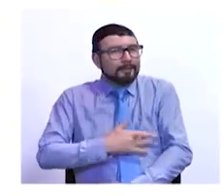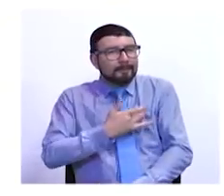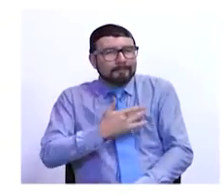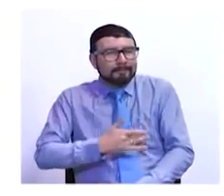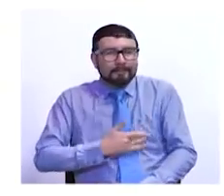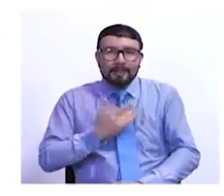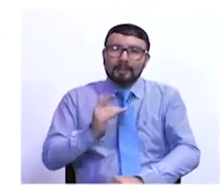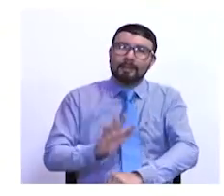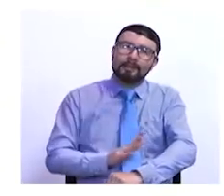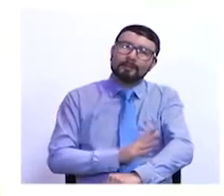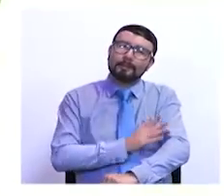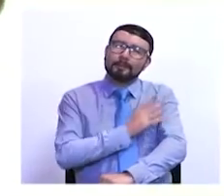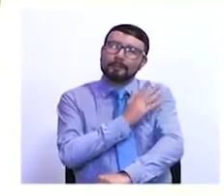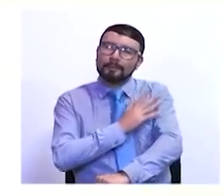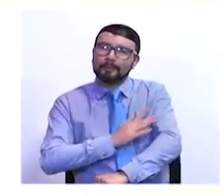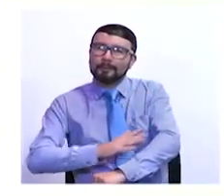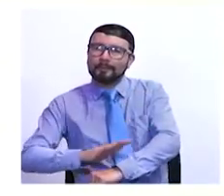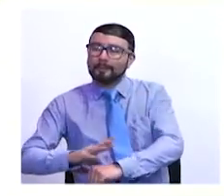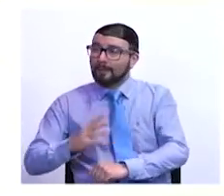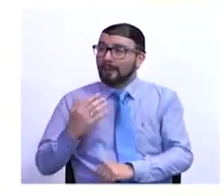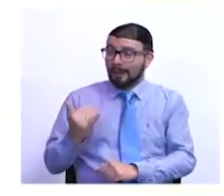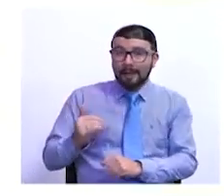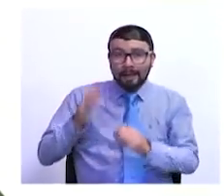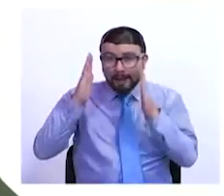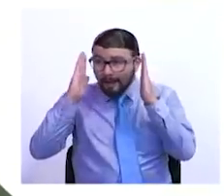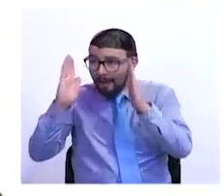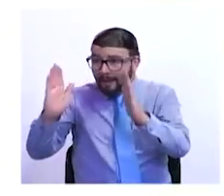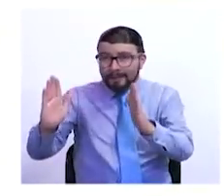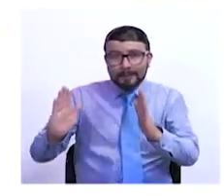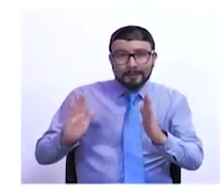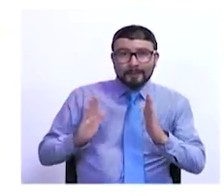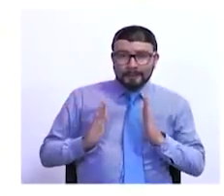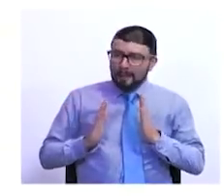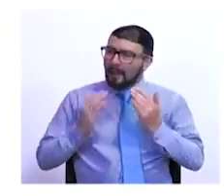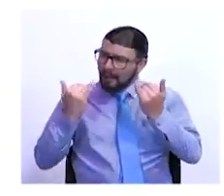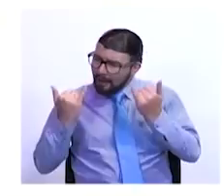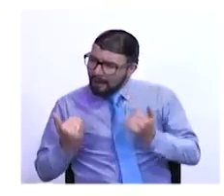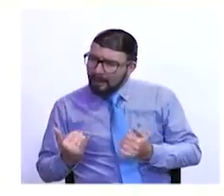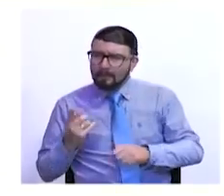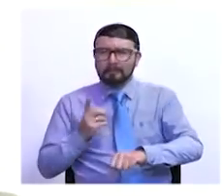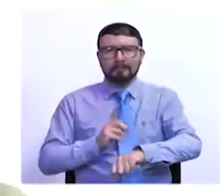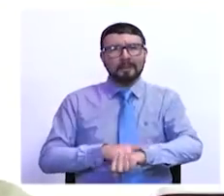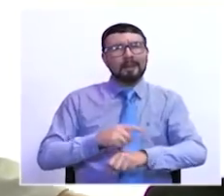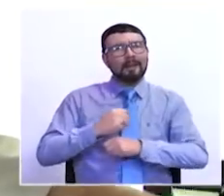Cantando voy para que me escuchen bien en tiempos de amor y